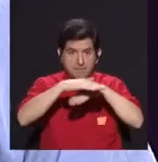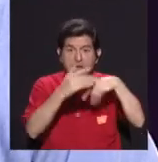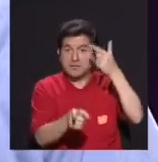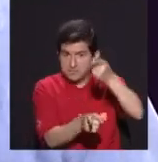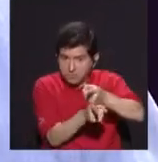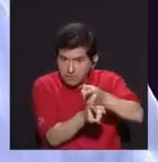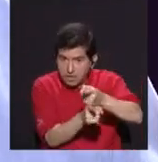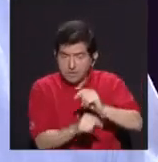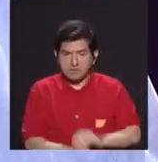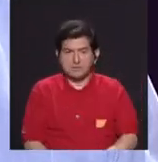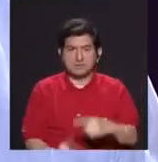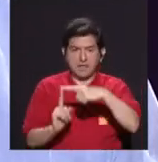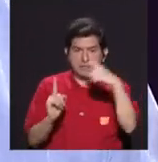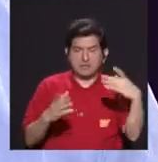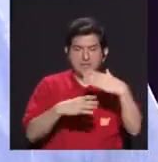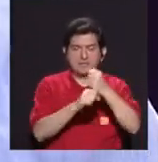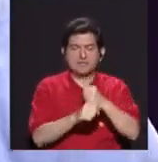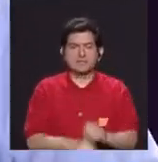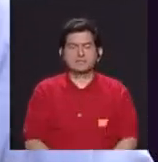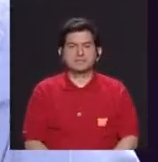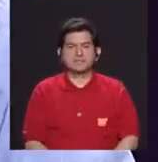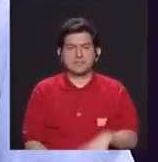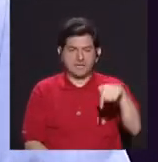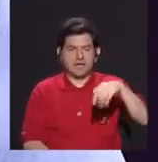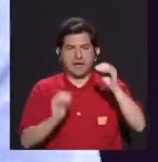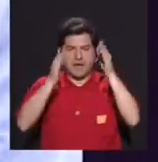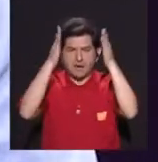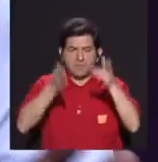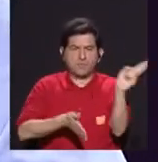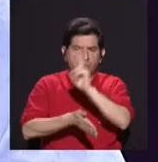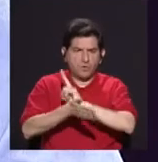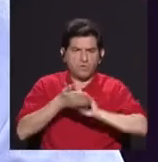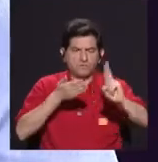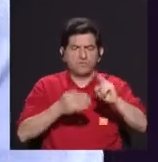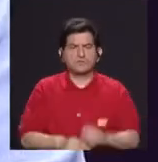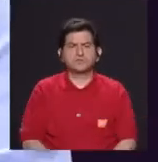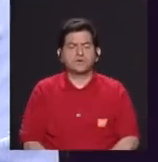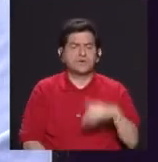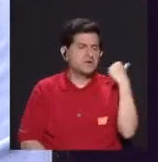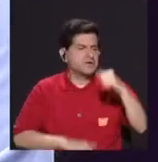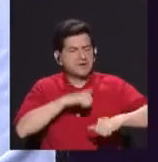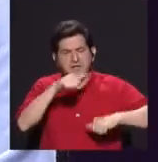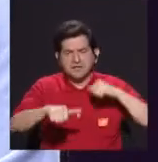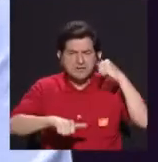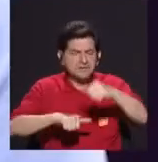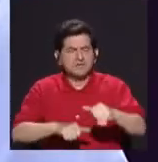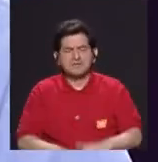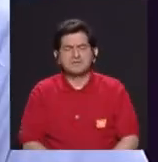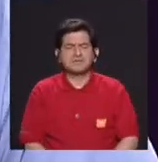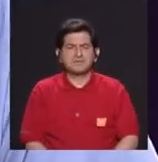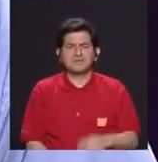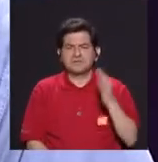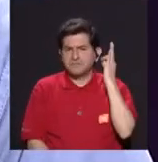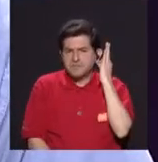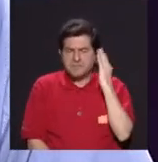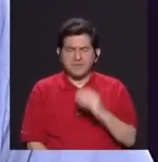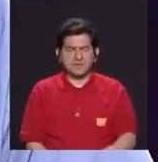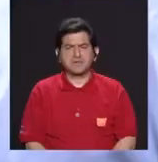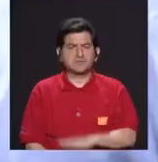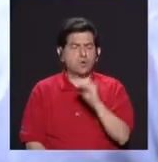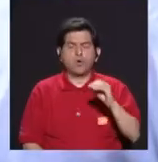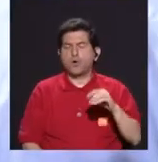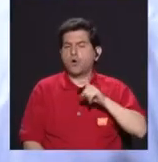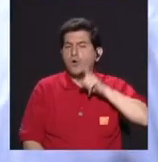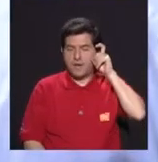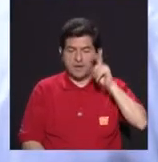a partir de lo que realizan los académicos las académicas sea en el ámbito del feminismos en el ámbito de género pero en ese